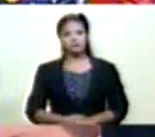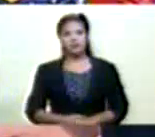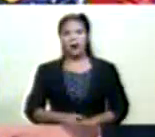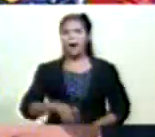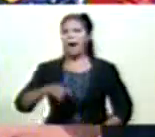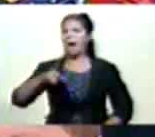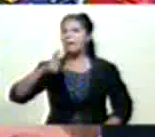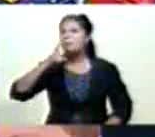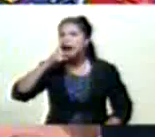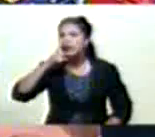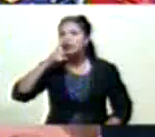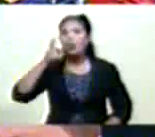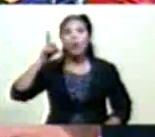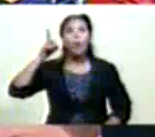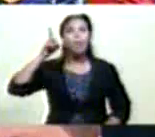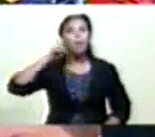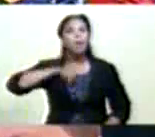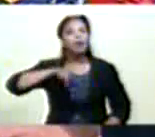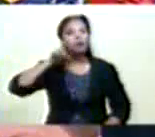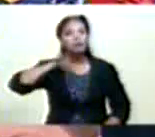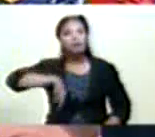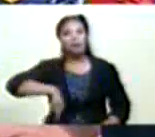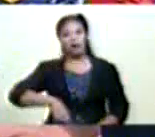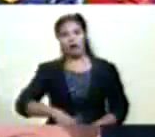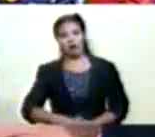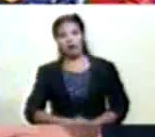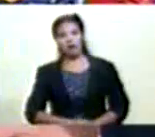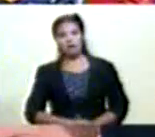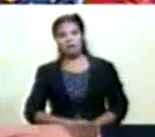Maduro miente.